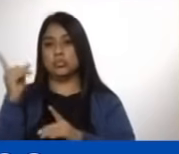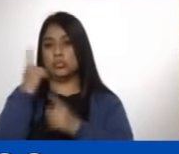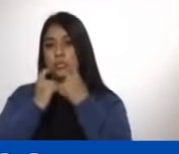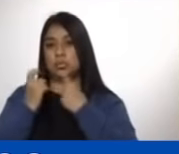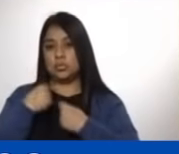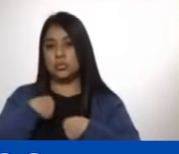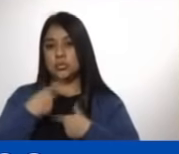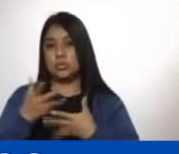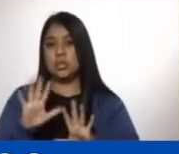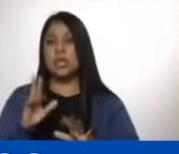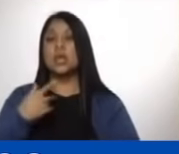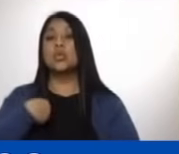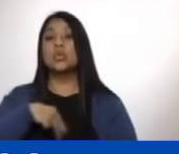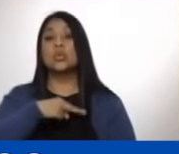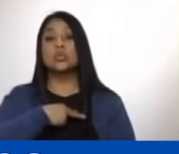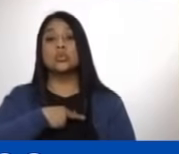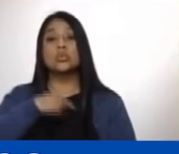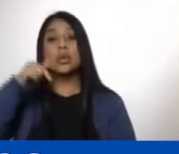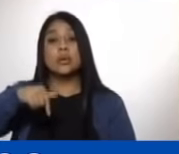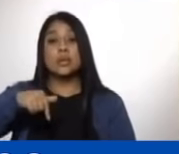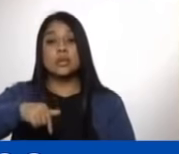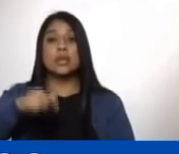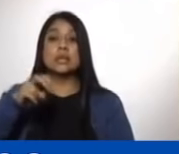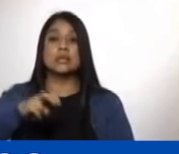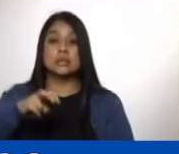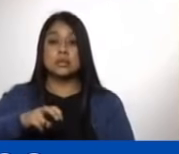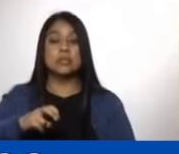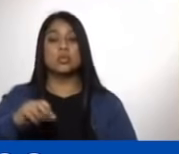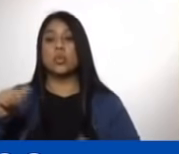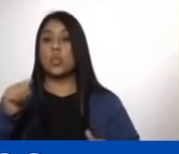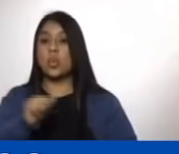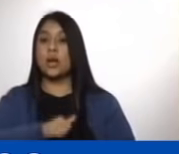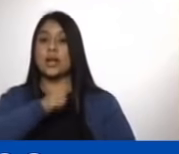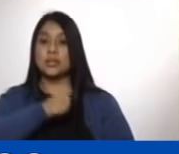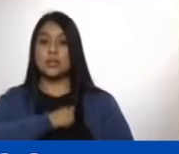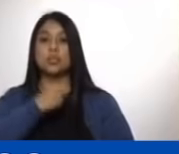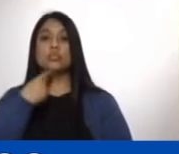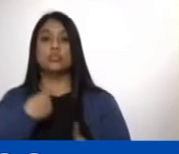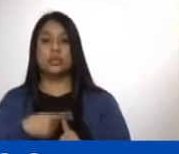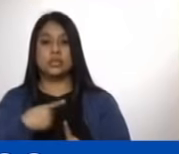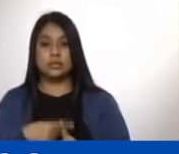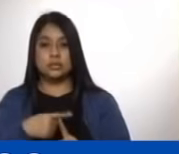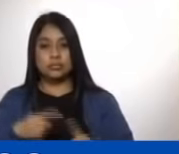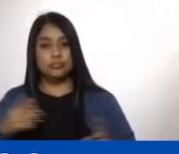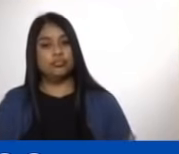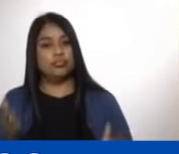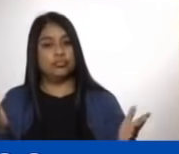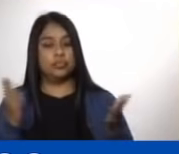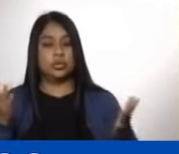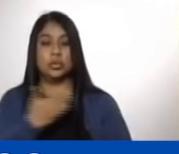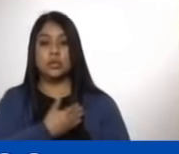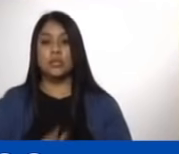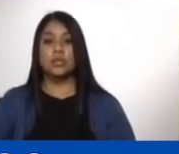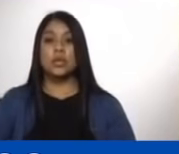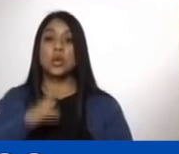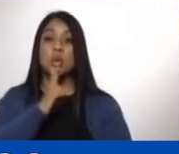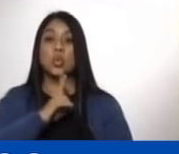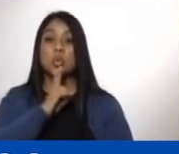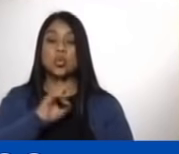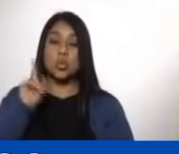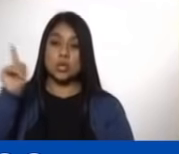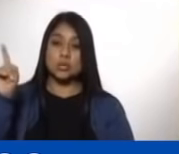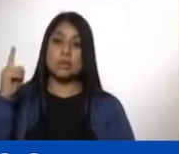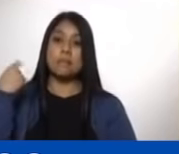que necesitamos ahorita es una actitud proactiva y constructiva de parte del gobierno de Honduras para el